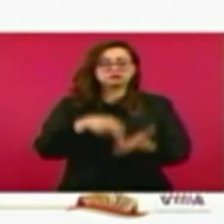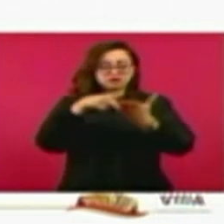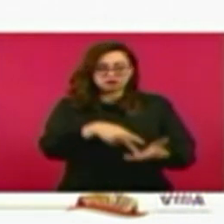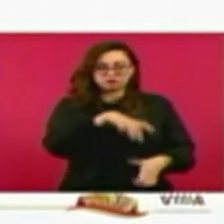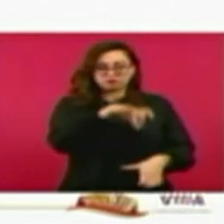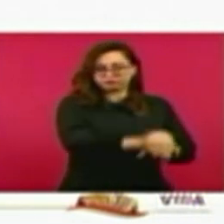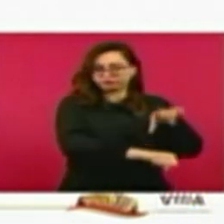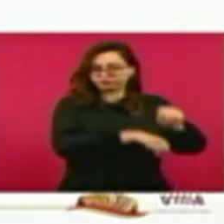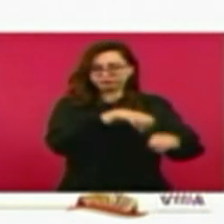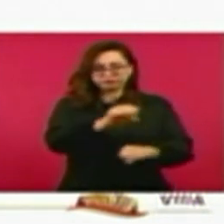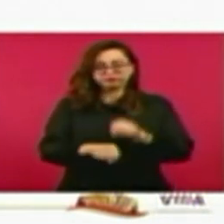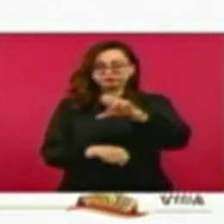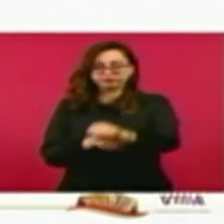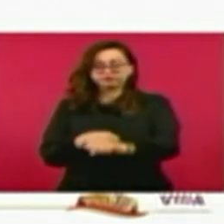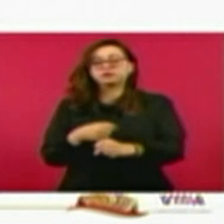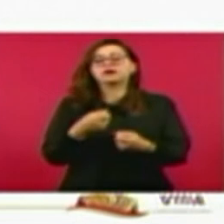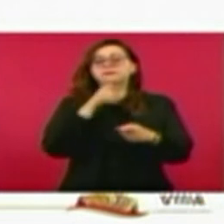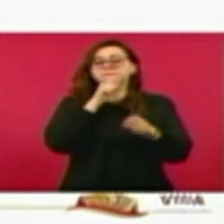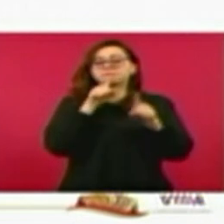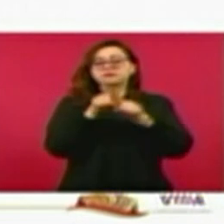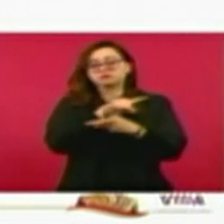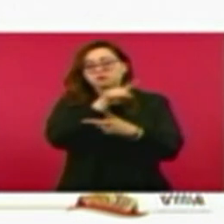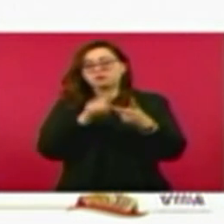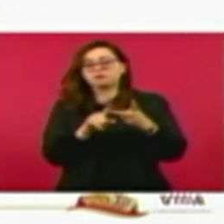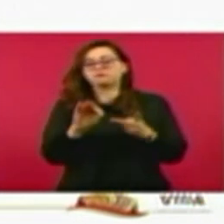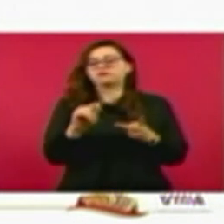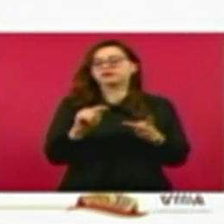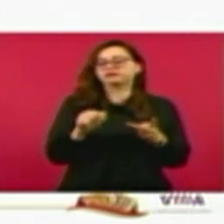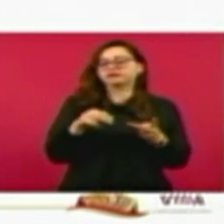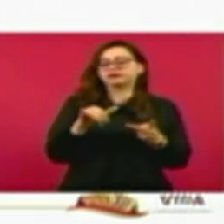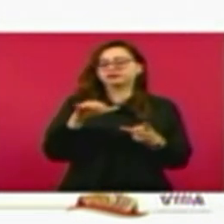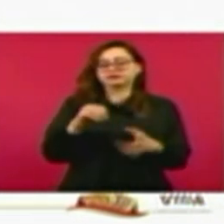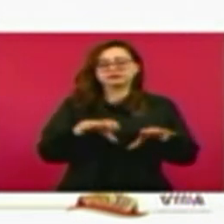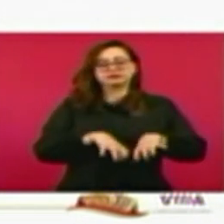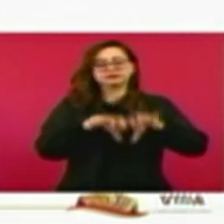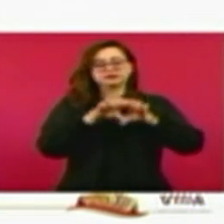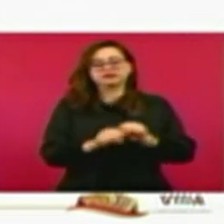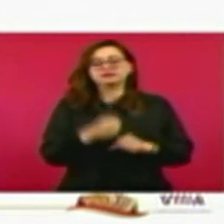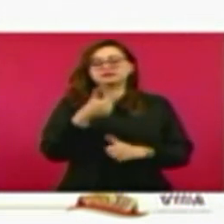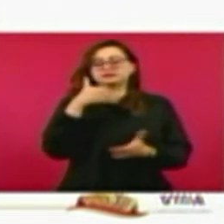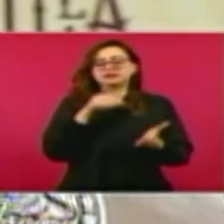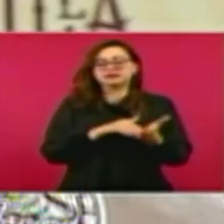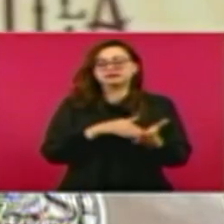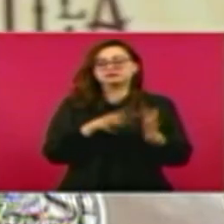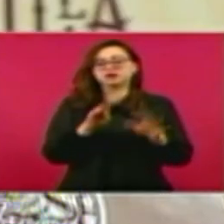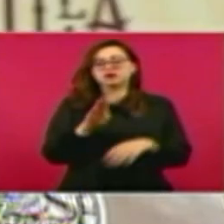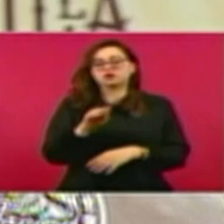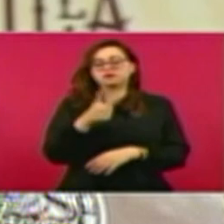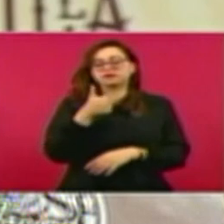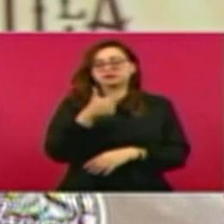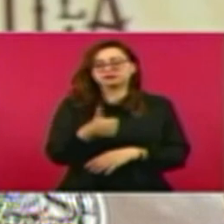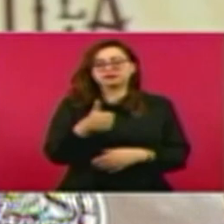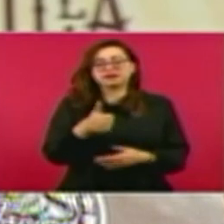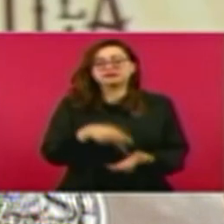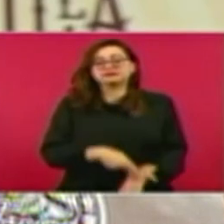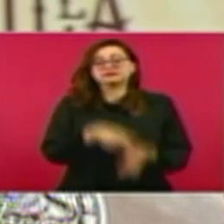este caso, se ha informado que hay unos 10 militares que fallecieron. Se habla que también murieron cerca de unos 20